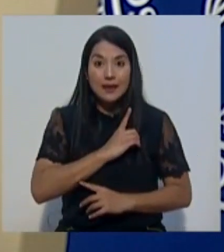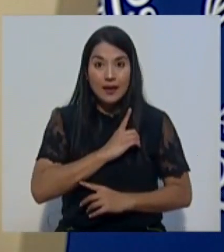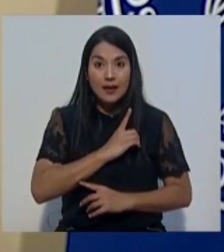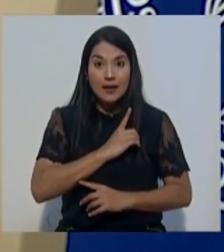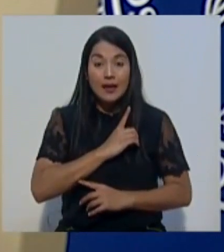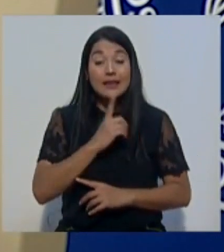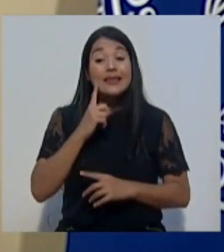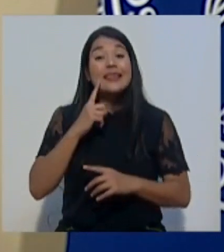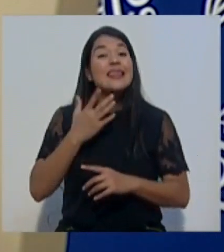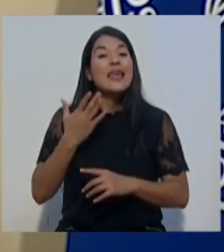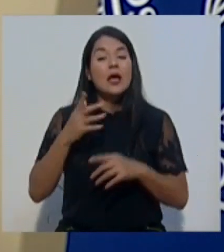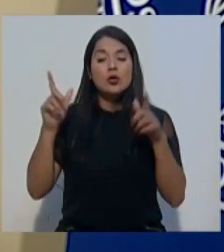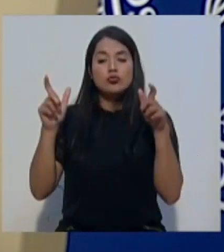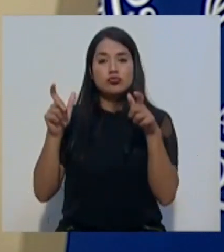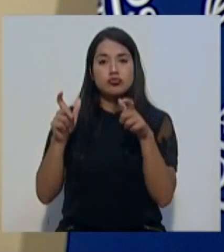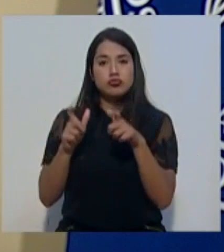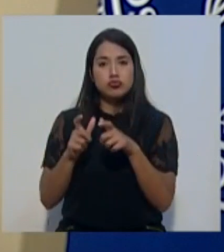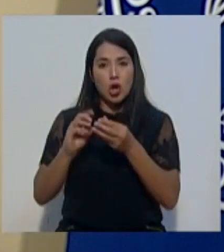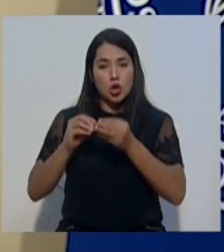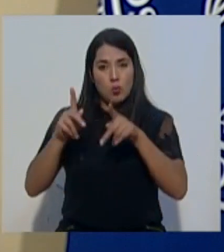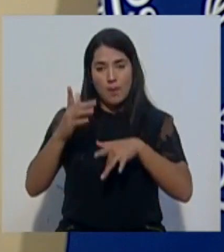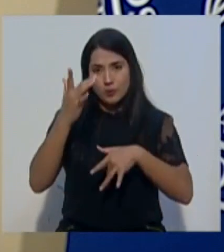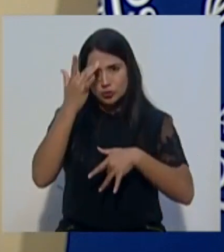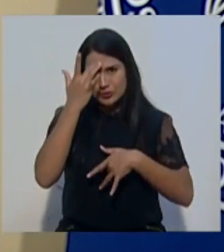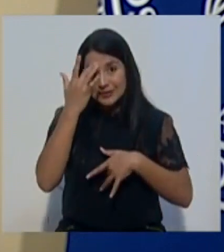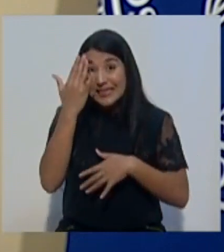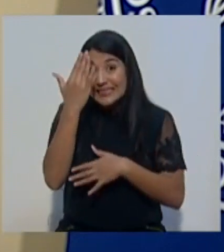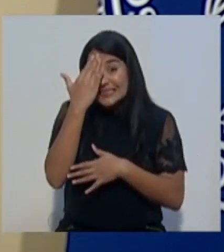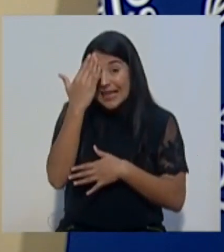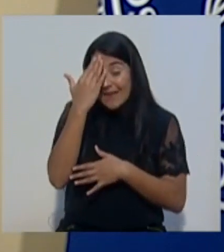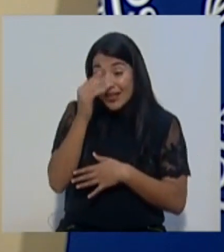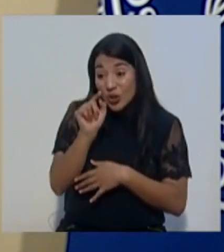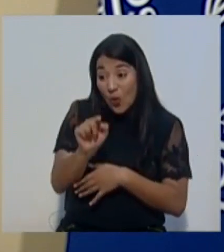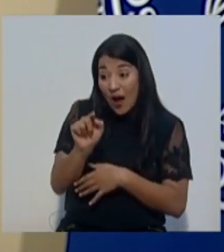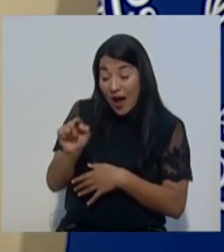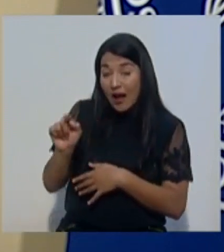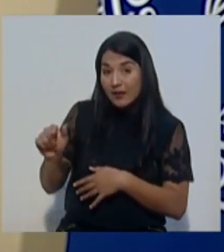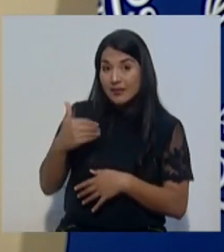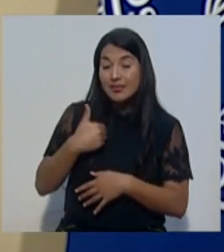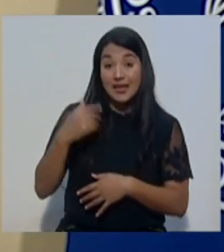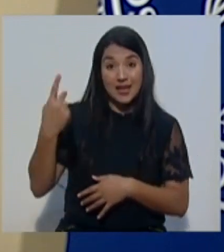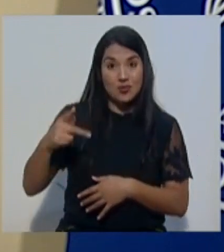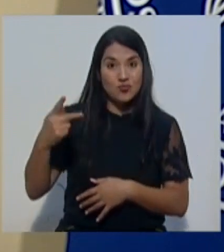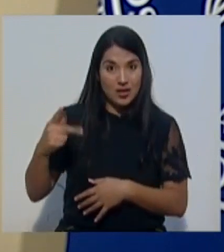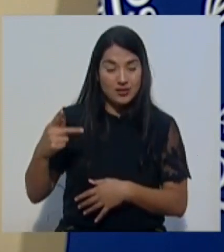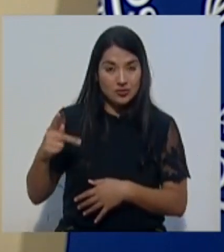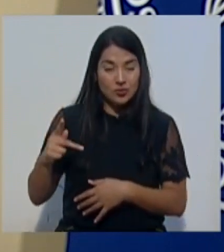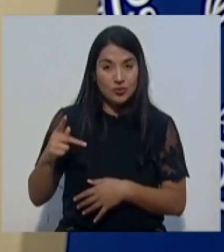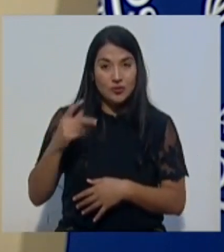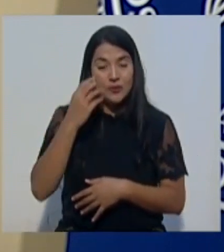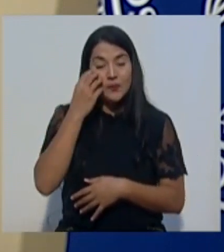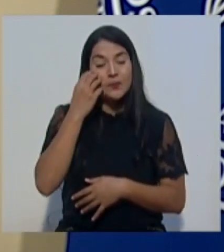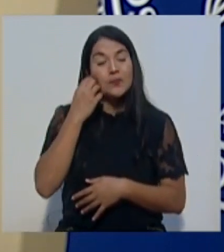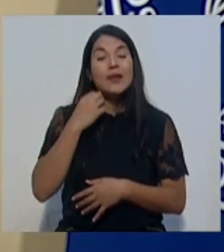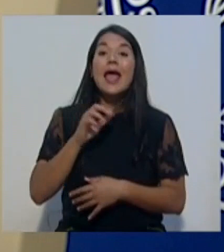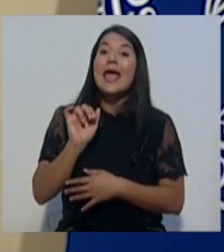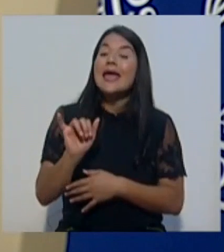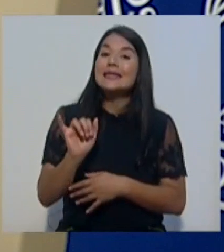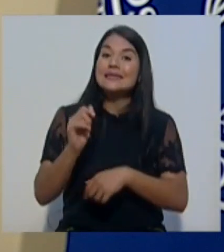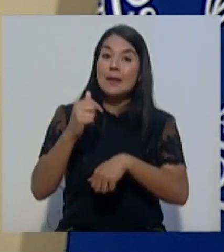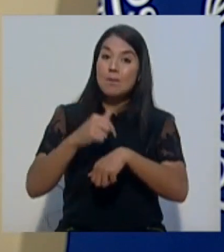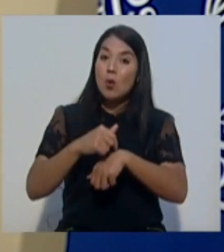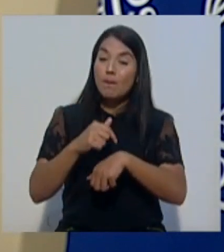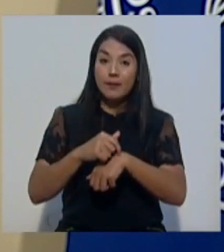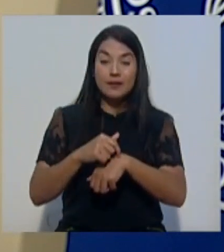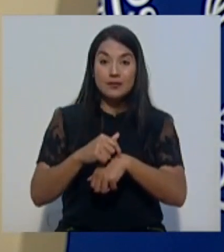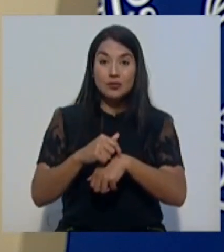haya contagios. Máxime sabiendo que ahí son zonas que están señaladas con riesgo. Eso es el momento que ahora, en este